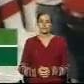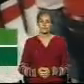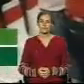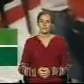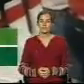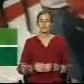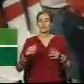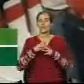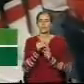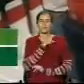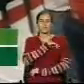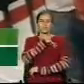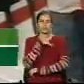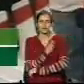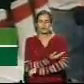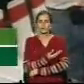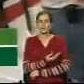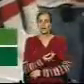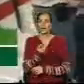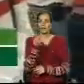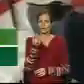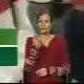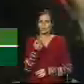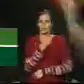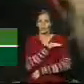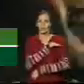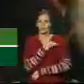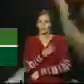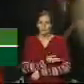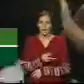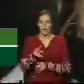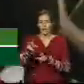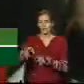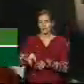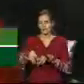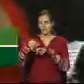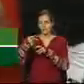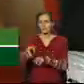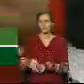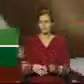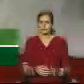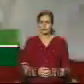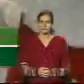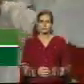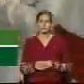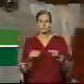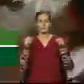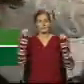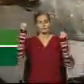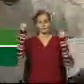Deltano, potencia arrocera, potencial y agrícola.